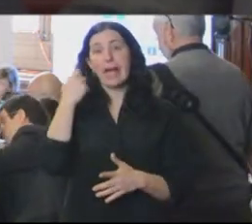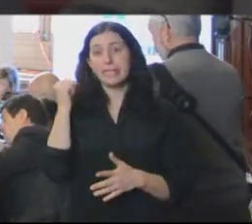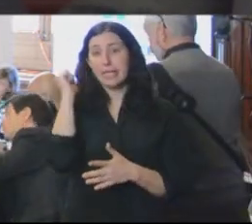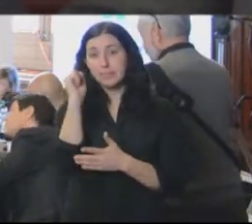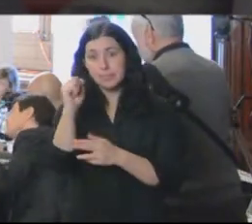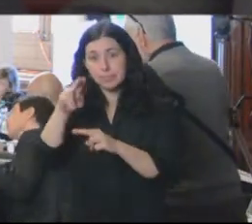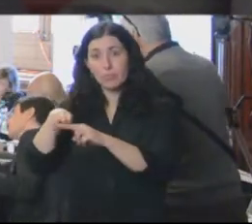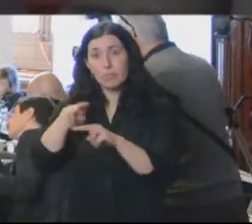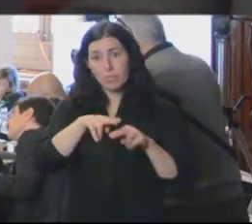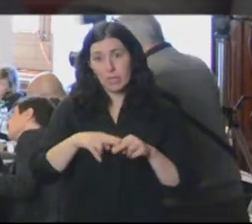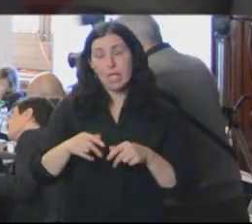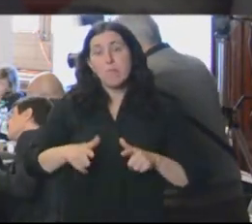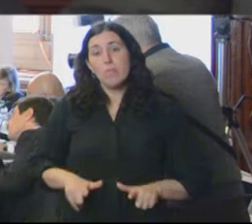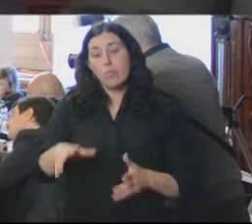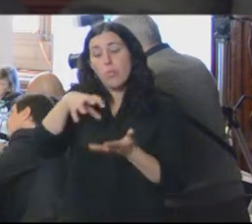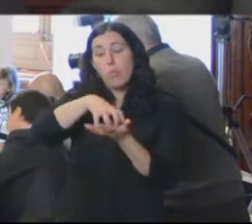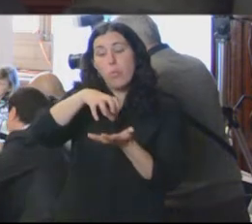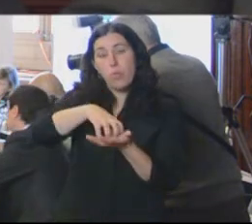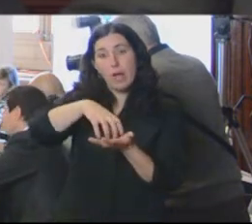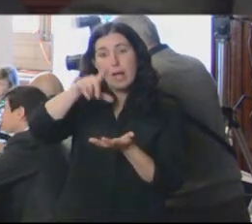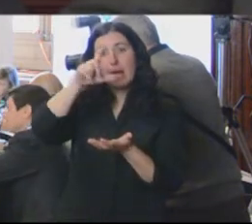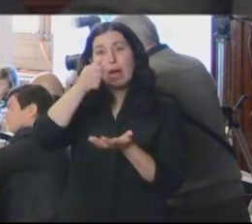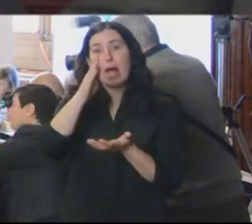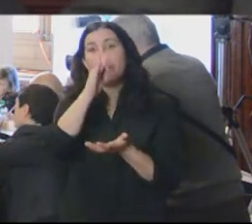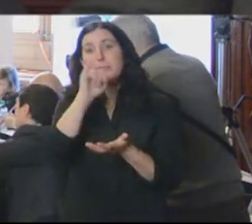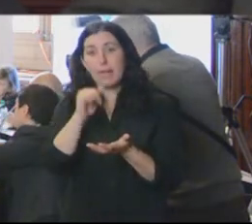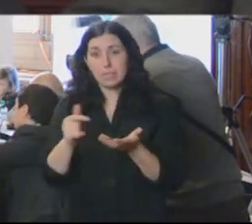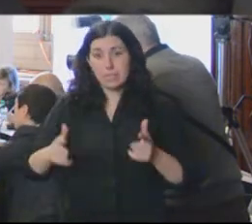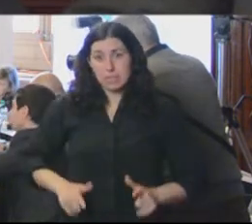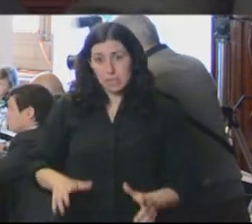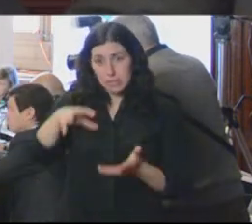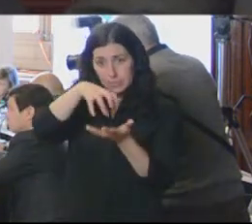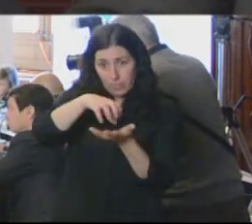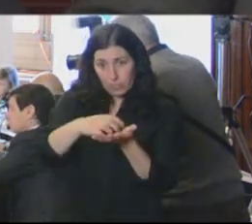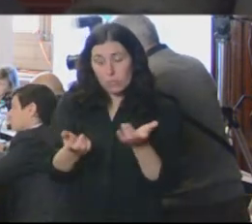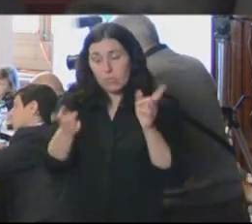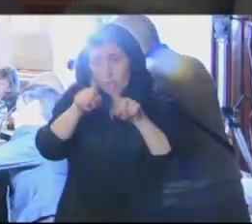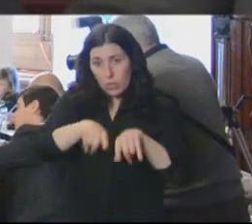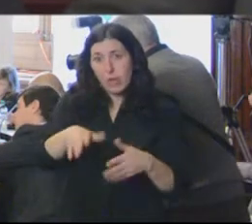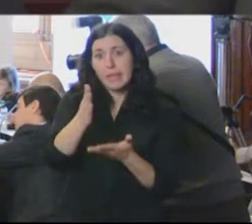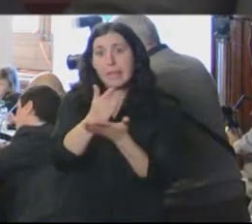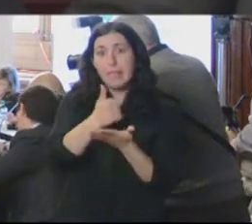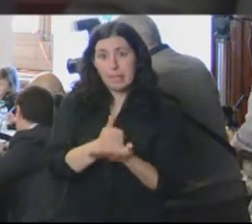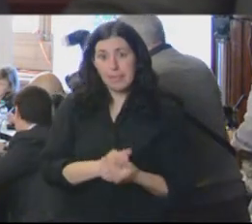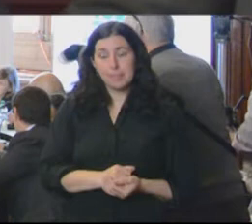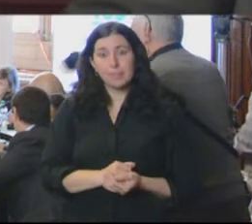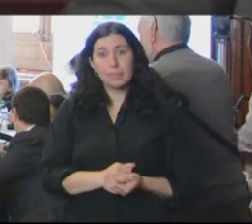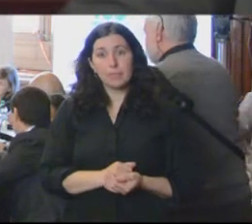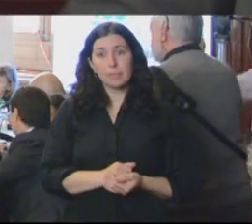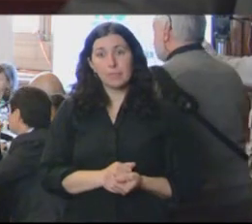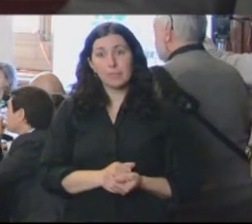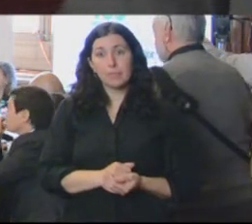municipio de la vereda de La Paz, en el municipio de Retorno, en el departamento de Guaviare.